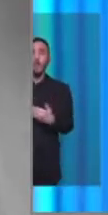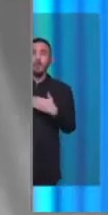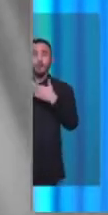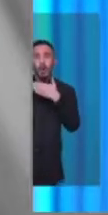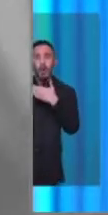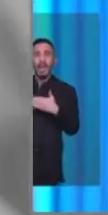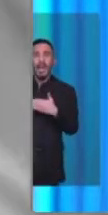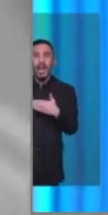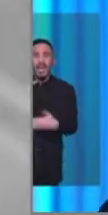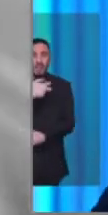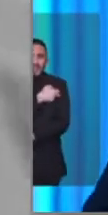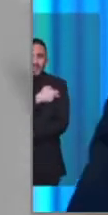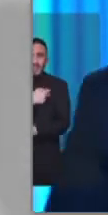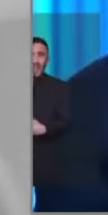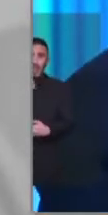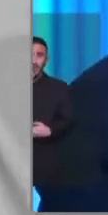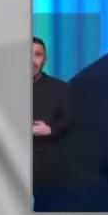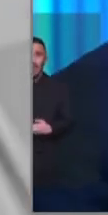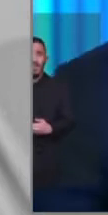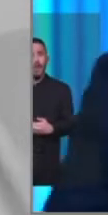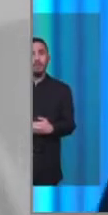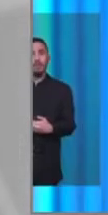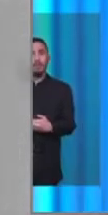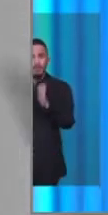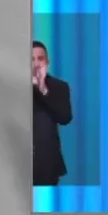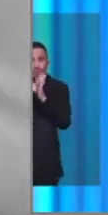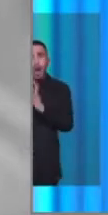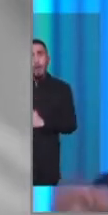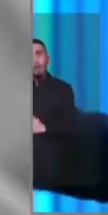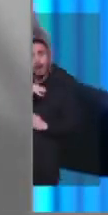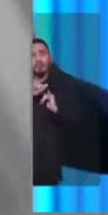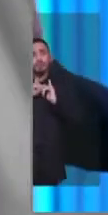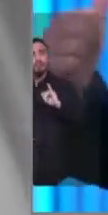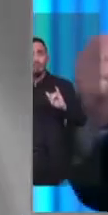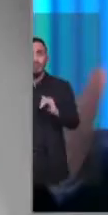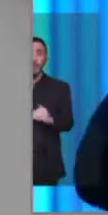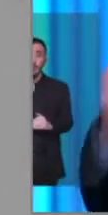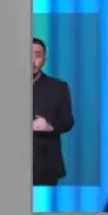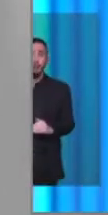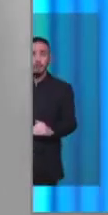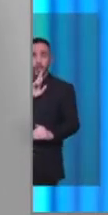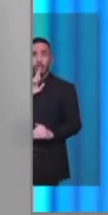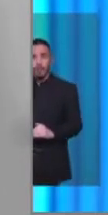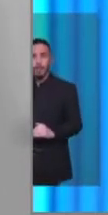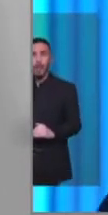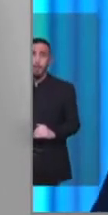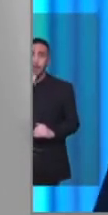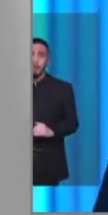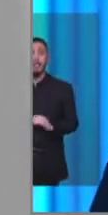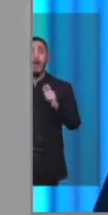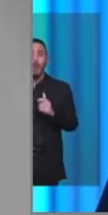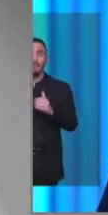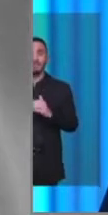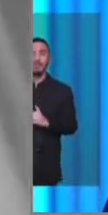más se ve en las encuestas y de verdad está bastante aferrado porque